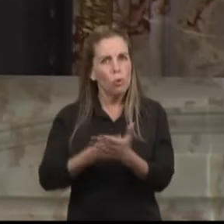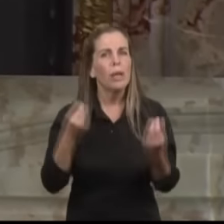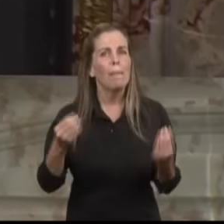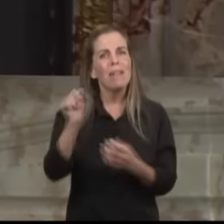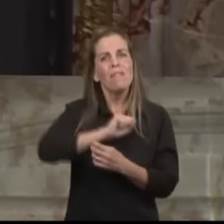fiscal y terminar con los privilegios de la política, con el objetivo de reencaminar el país en la senda del progreso y la prosperidad. Y